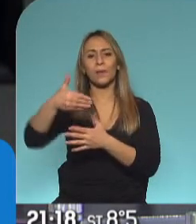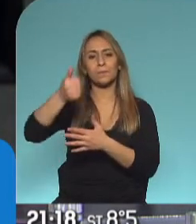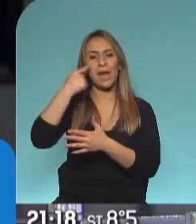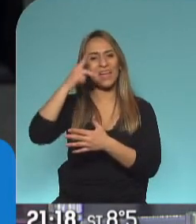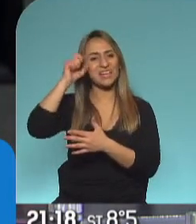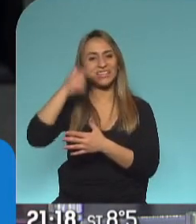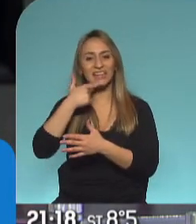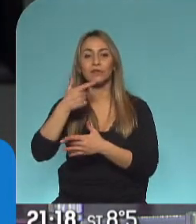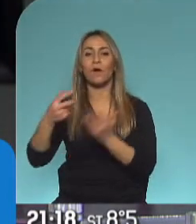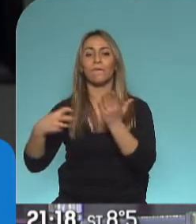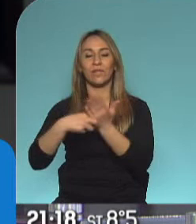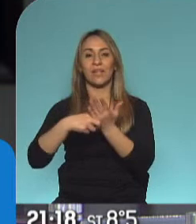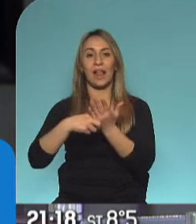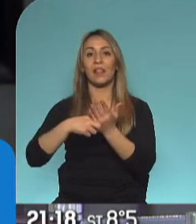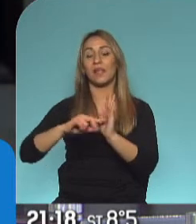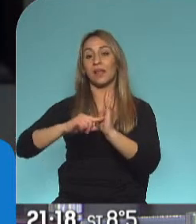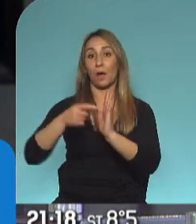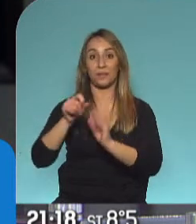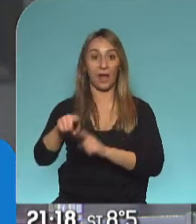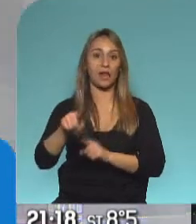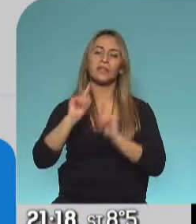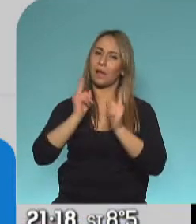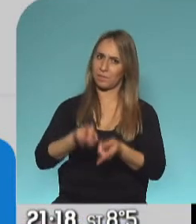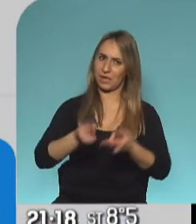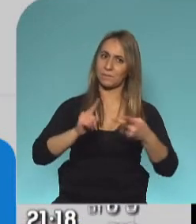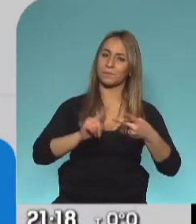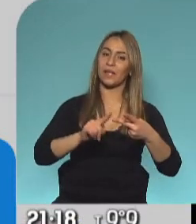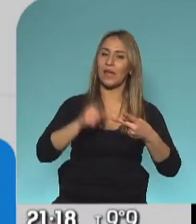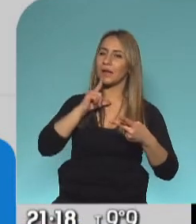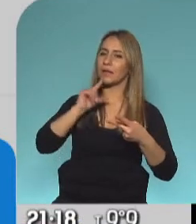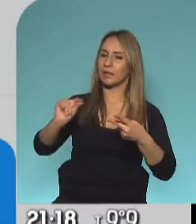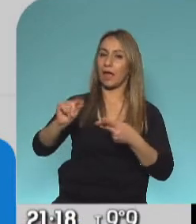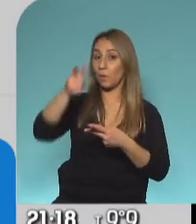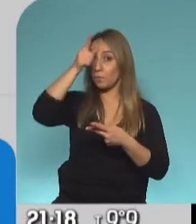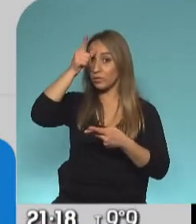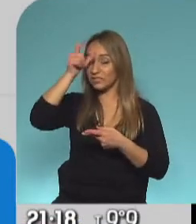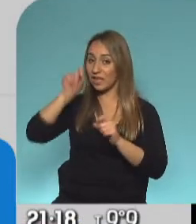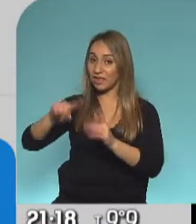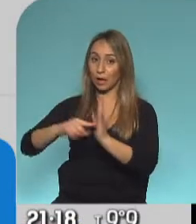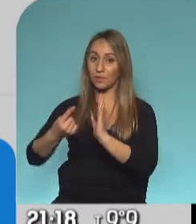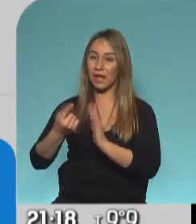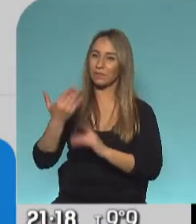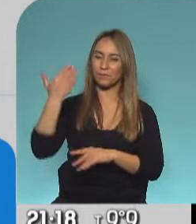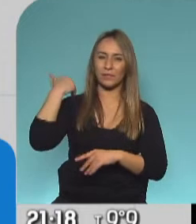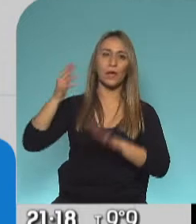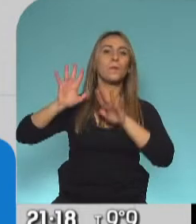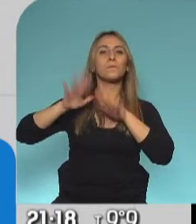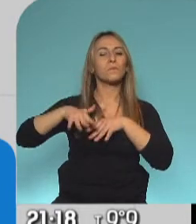la ciudad de Buenos Aires. También había criticado el accionar de la policía de la ciudad cuando fue la marcha